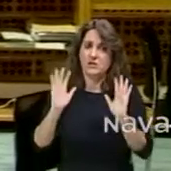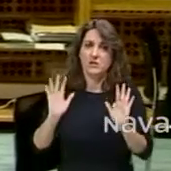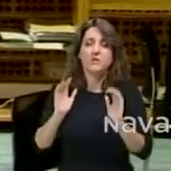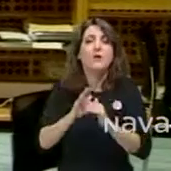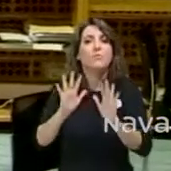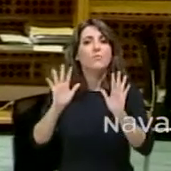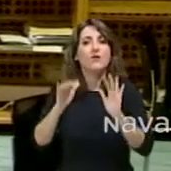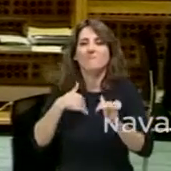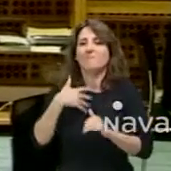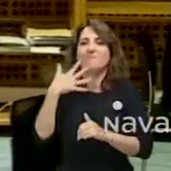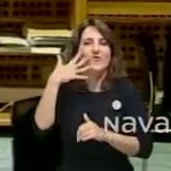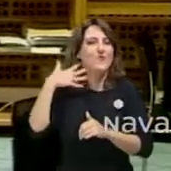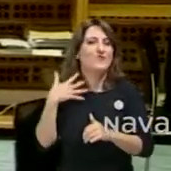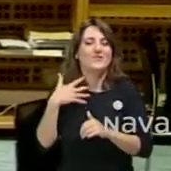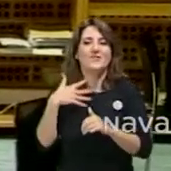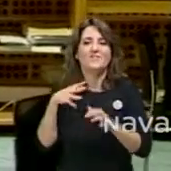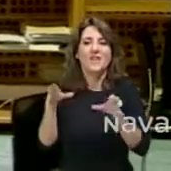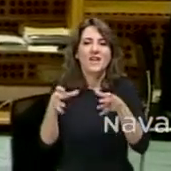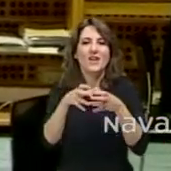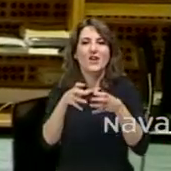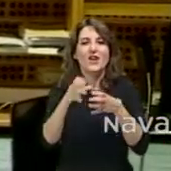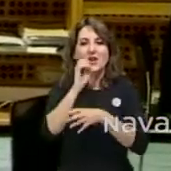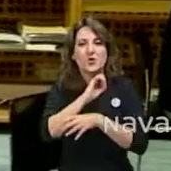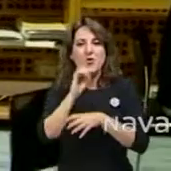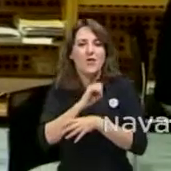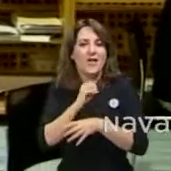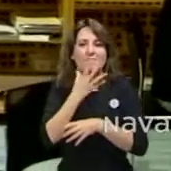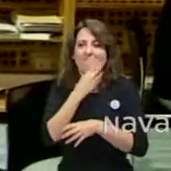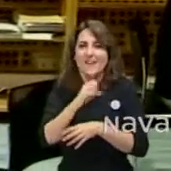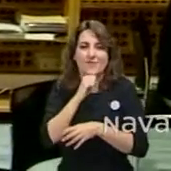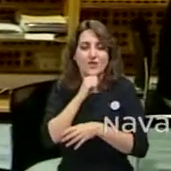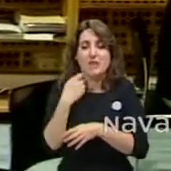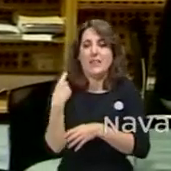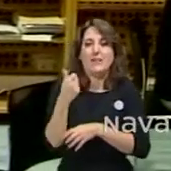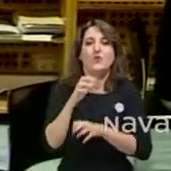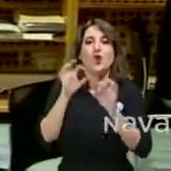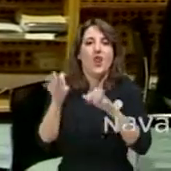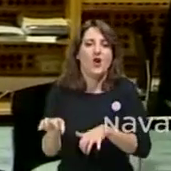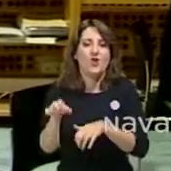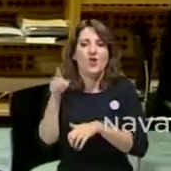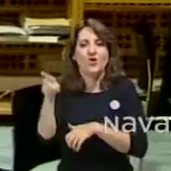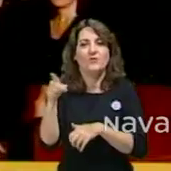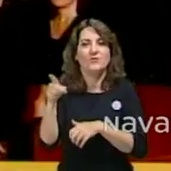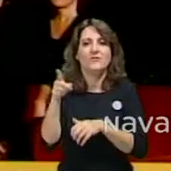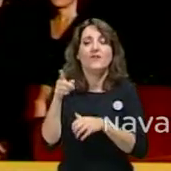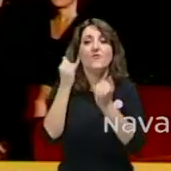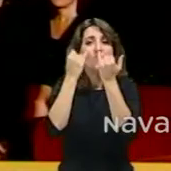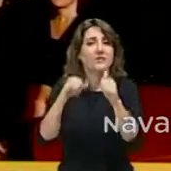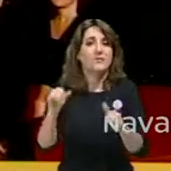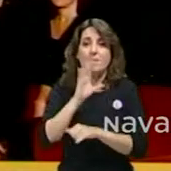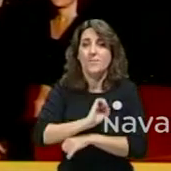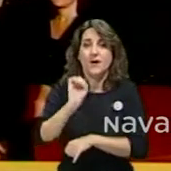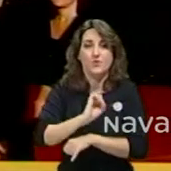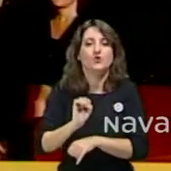porque tenemos una fantástica coral, acaban de venir ahora de León, donde han estado en un festival fantástico. No les pude acompañar yo, pero estuvo gente